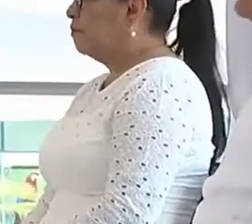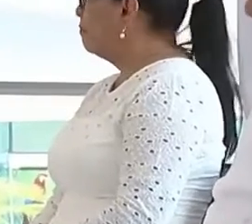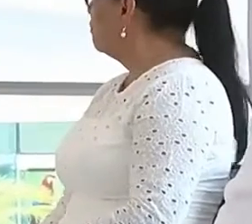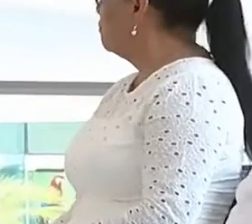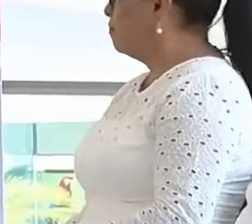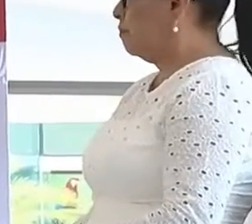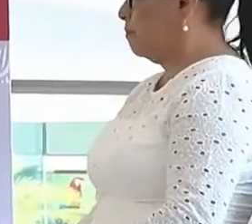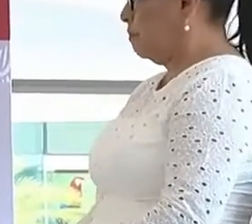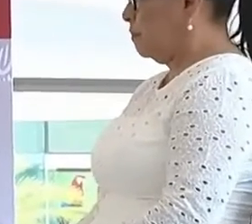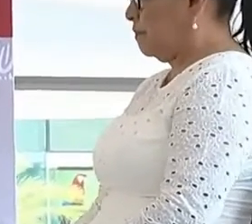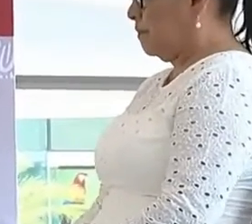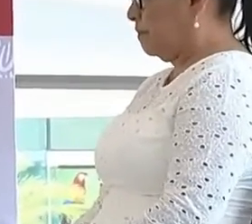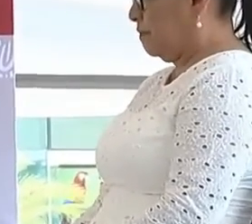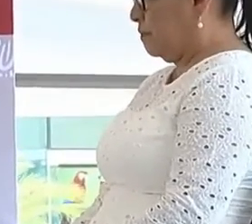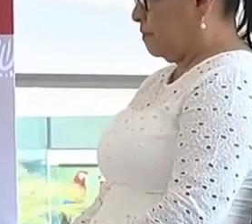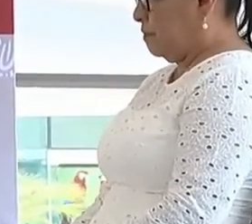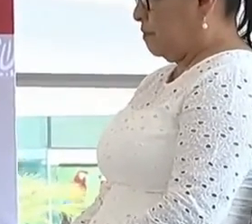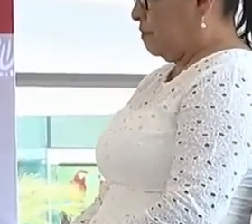Amigas, amigos,